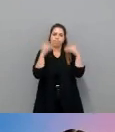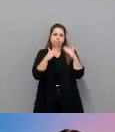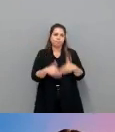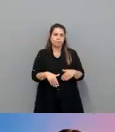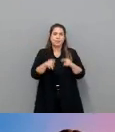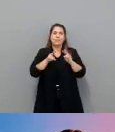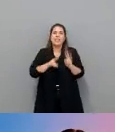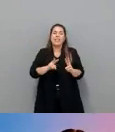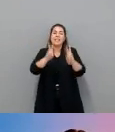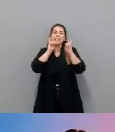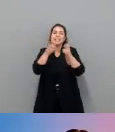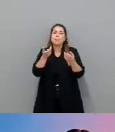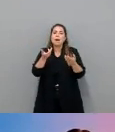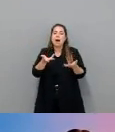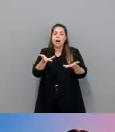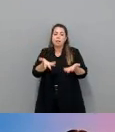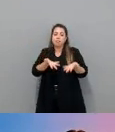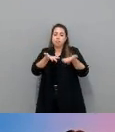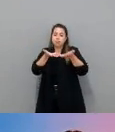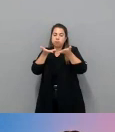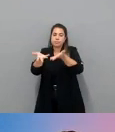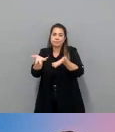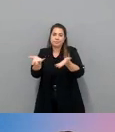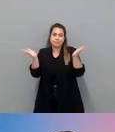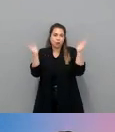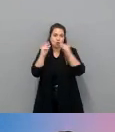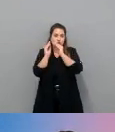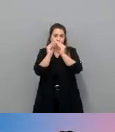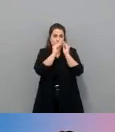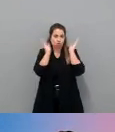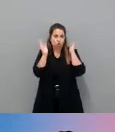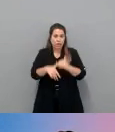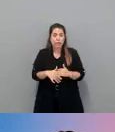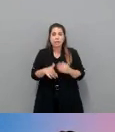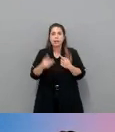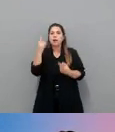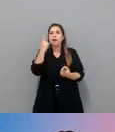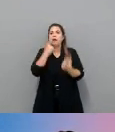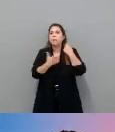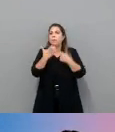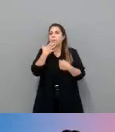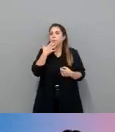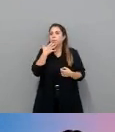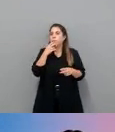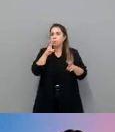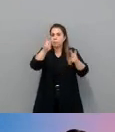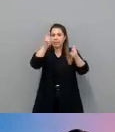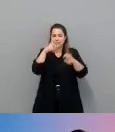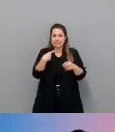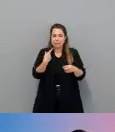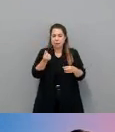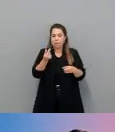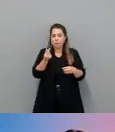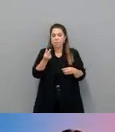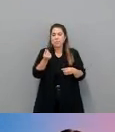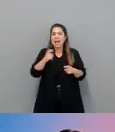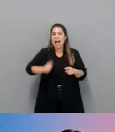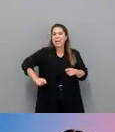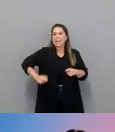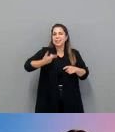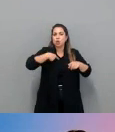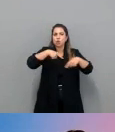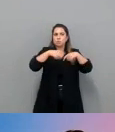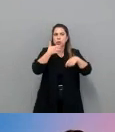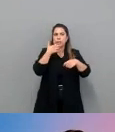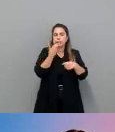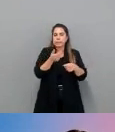en las prestaciones, en las ayudas. Algunas como las que puedan existir, reintegro de gastos de transporte para consultas médicas cuando